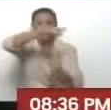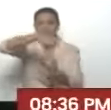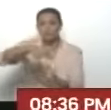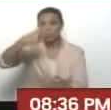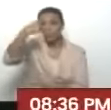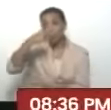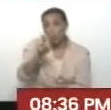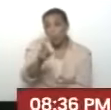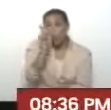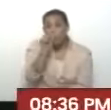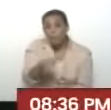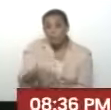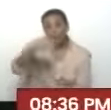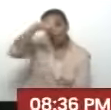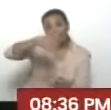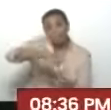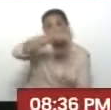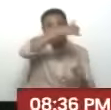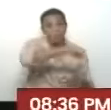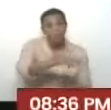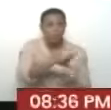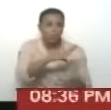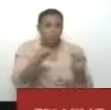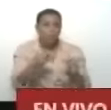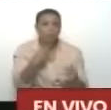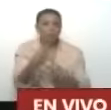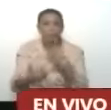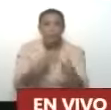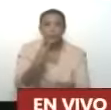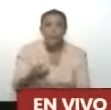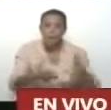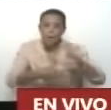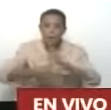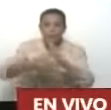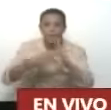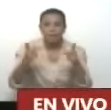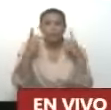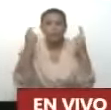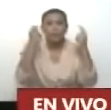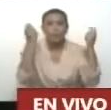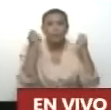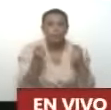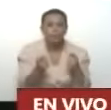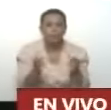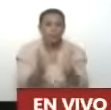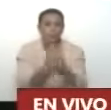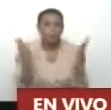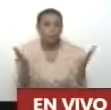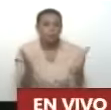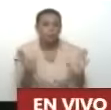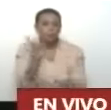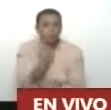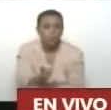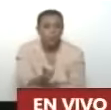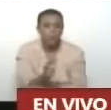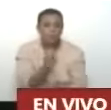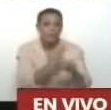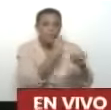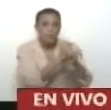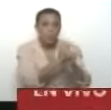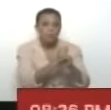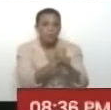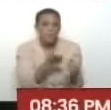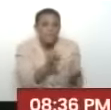América, esta es la línea que le lanzan a todos, a toda esa gente, ahí mismo. Y la quieren imponer en las redes. Y